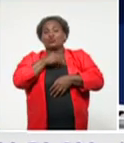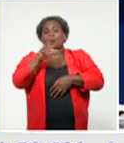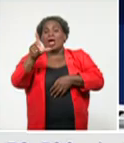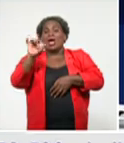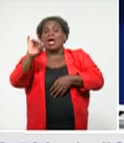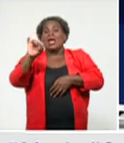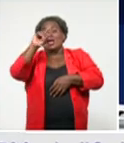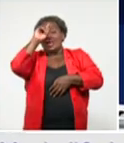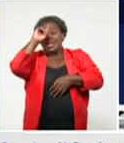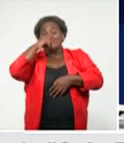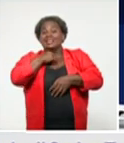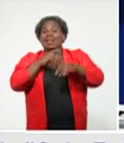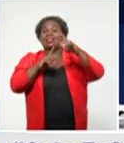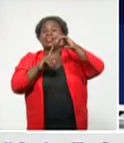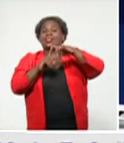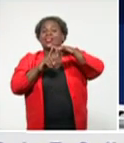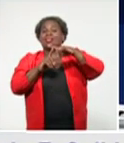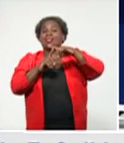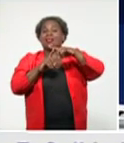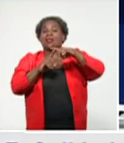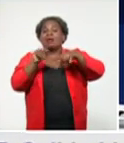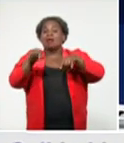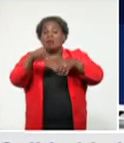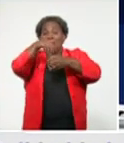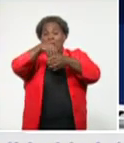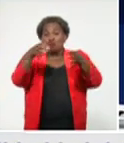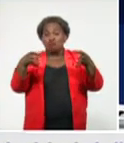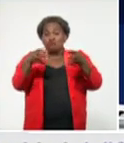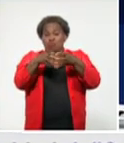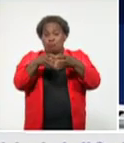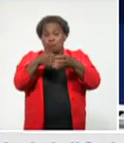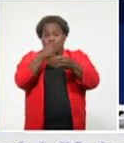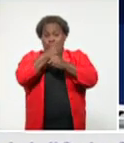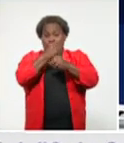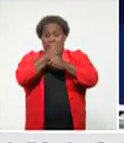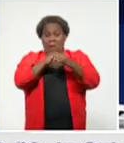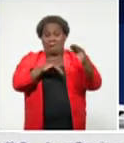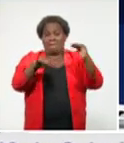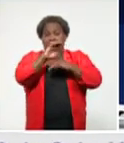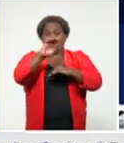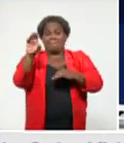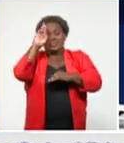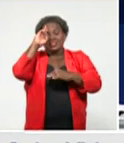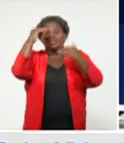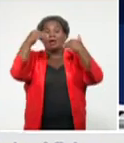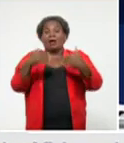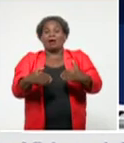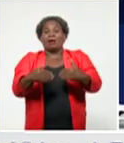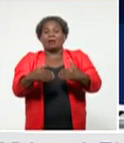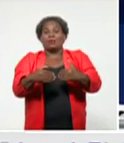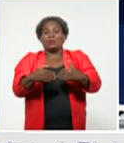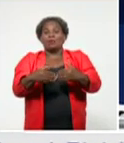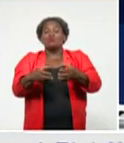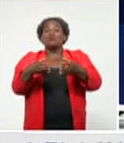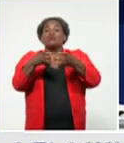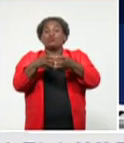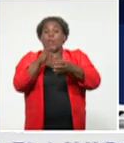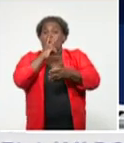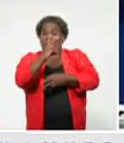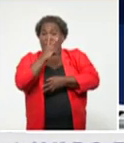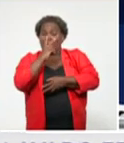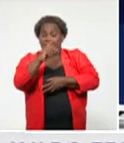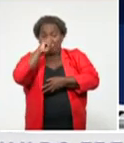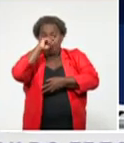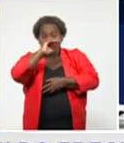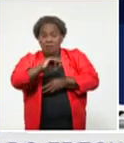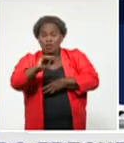es del grupo de trabajo del Ministerio de Salud Pública, del grupo de pediatría del Ministerio de Salud